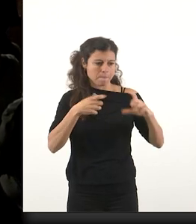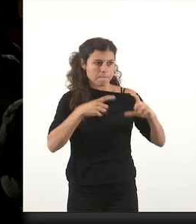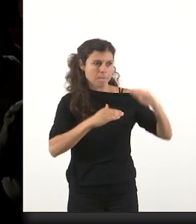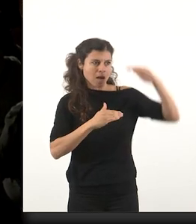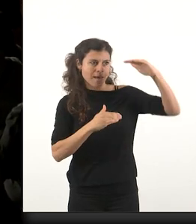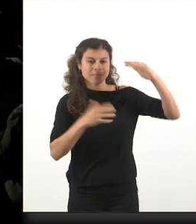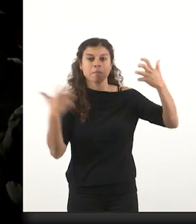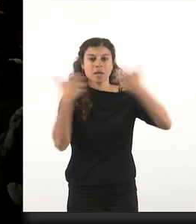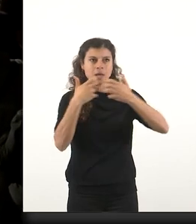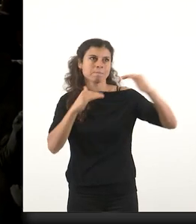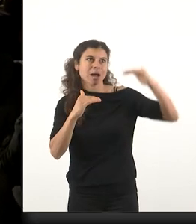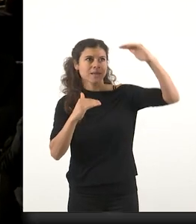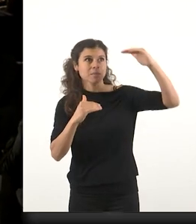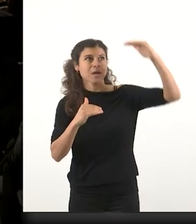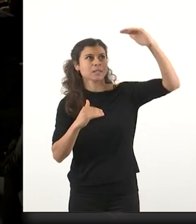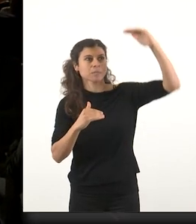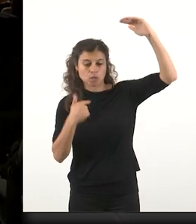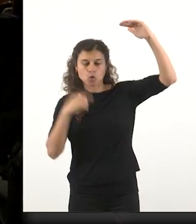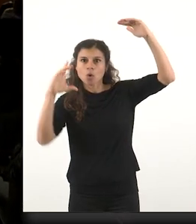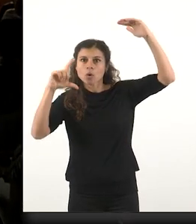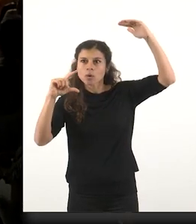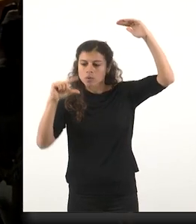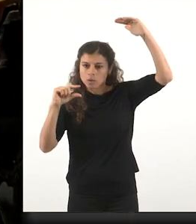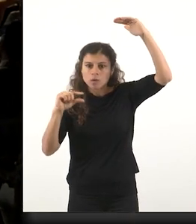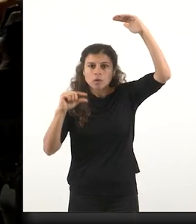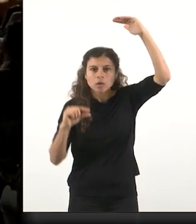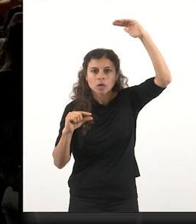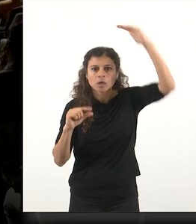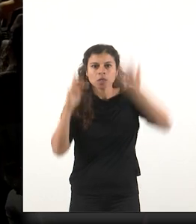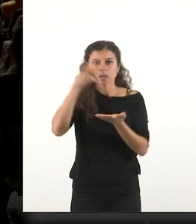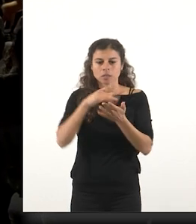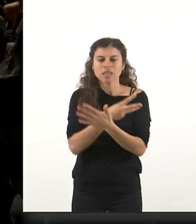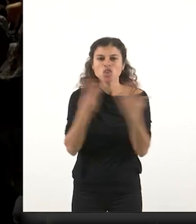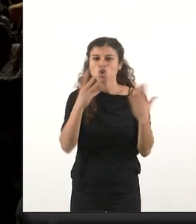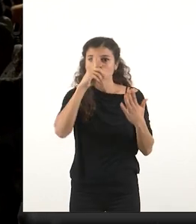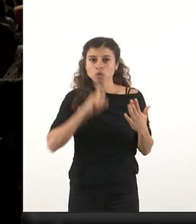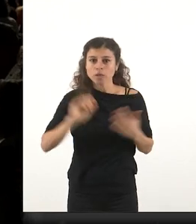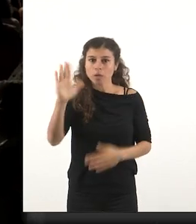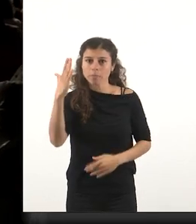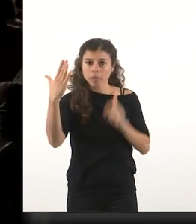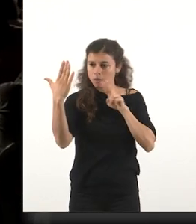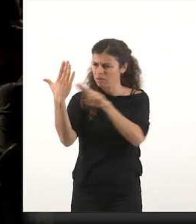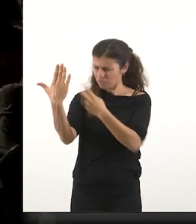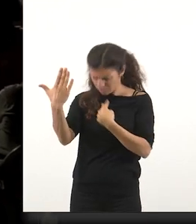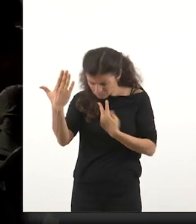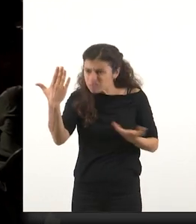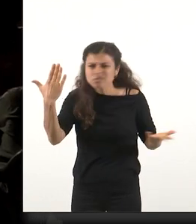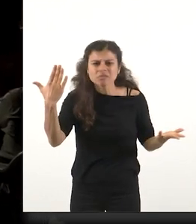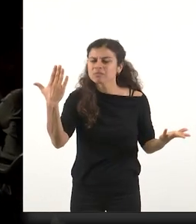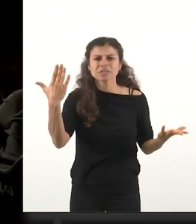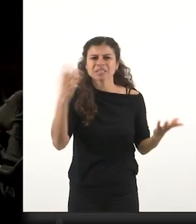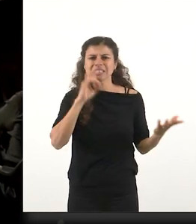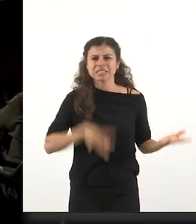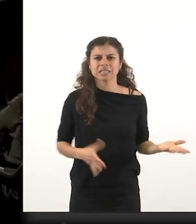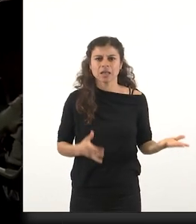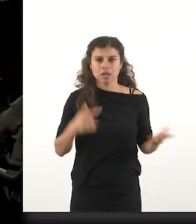hice más pequeña, me hizo más pequeña, hasta que yo con 18 años me miraba en el espejo, tío, y es que no me reconocía. Empecé con mi padre a trabajar en una radio y